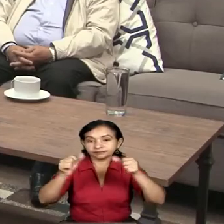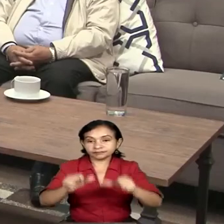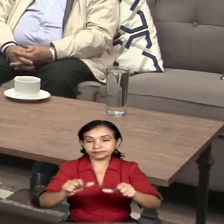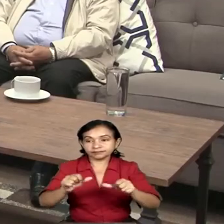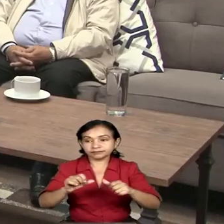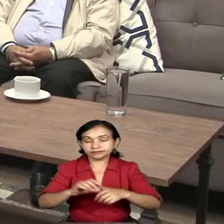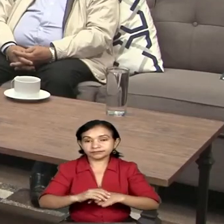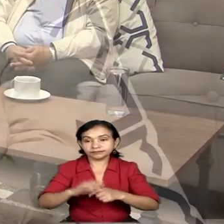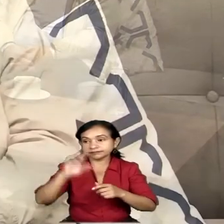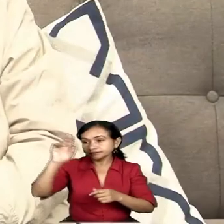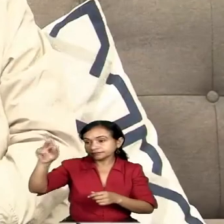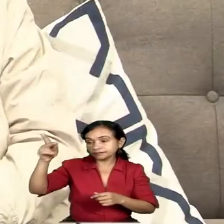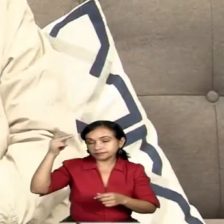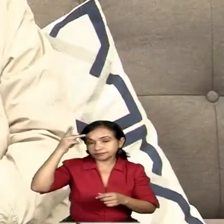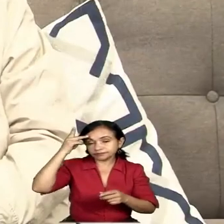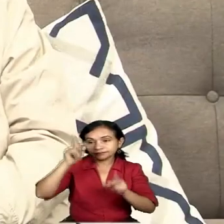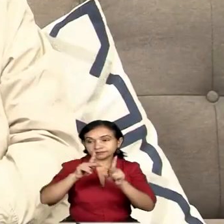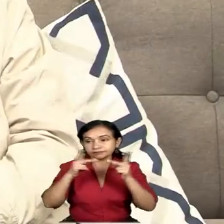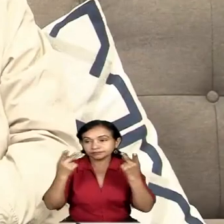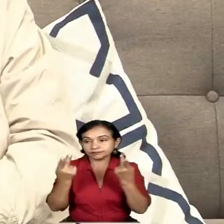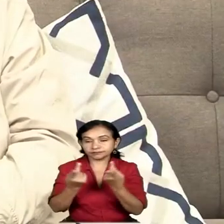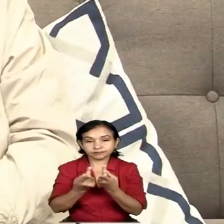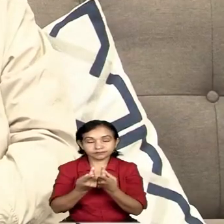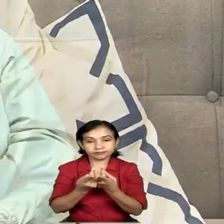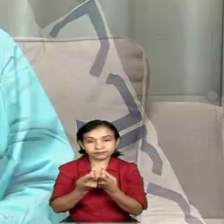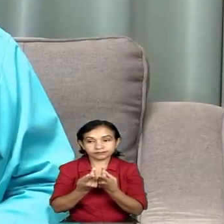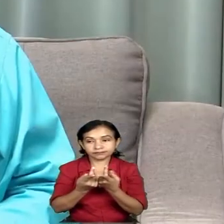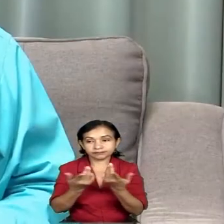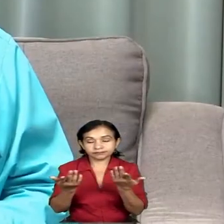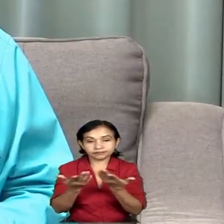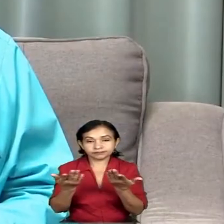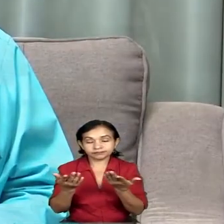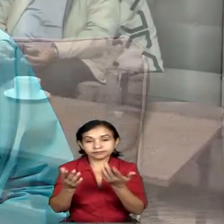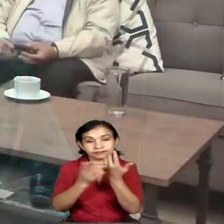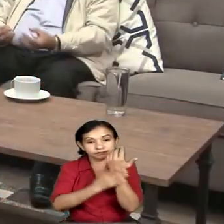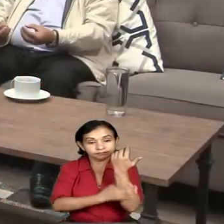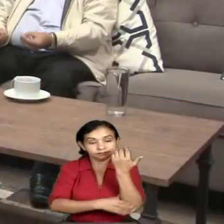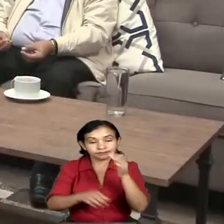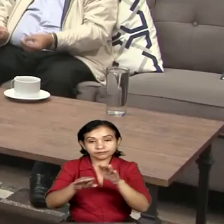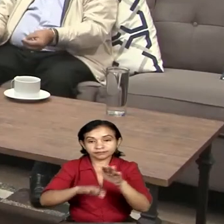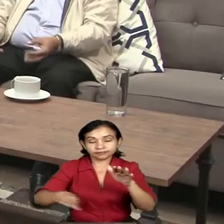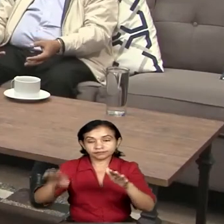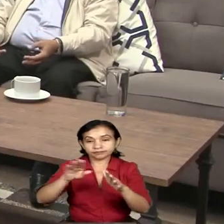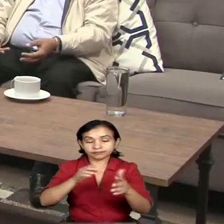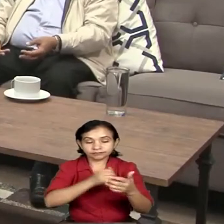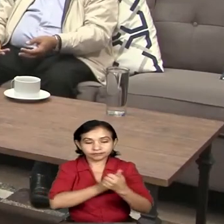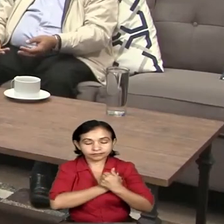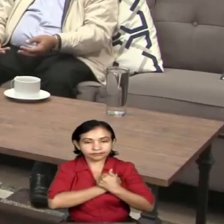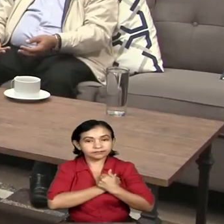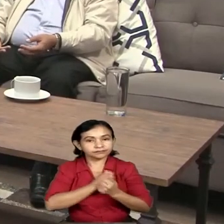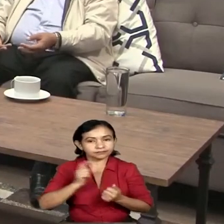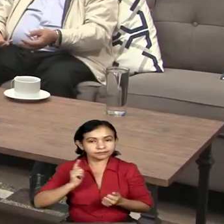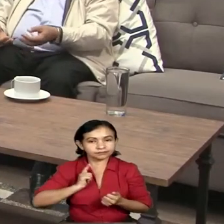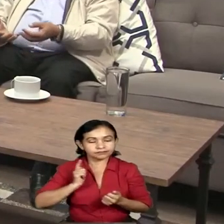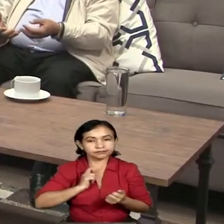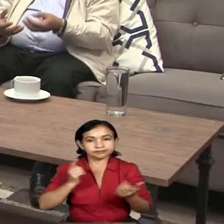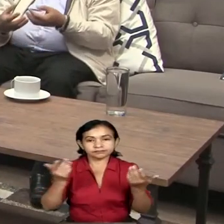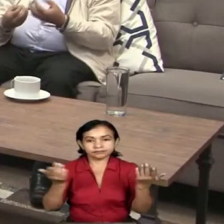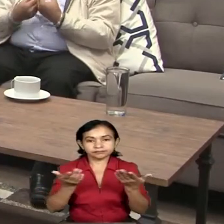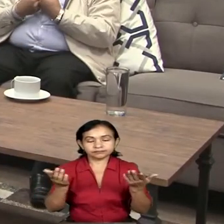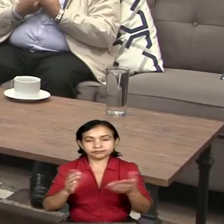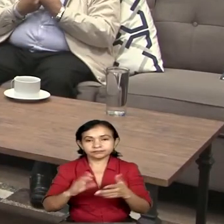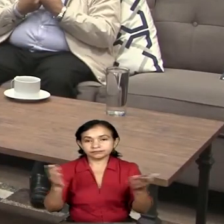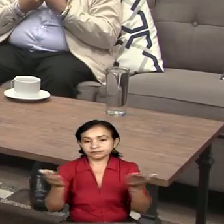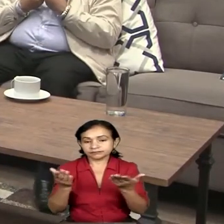de políticas públicas en función de precisamente las clases menos favorecidas? Es lo que te decía, es que el amor te lleva a acción. Sí,